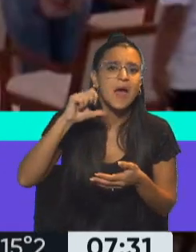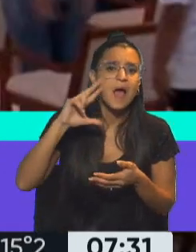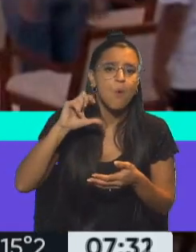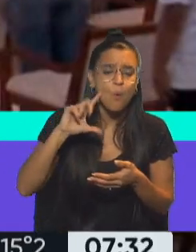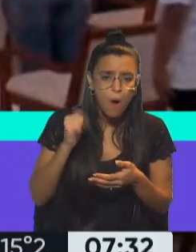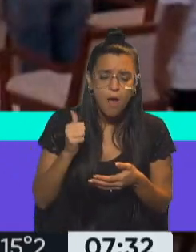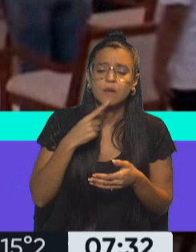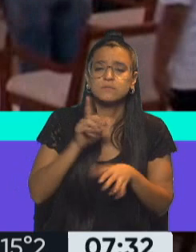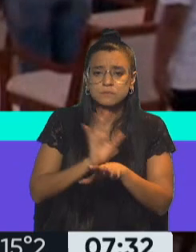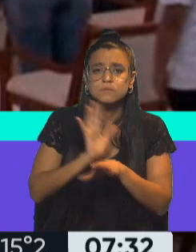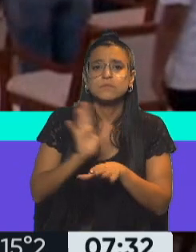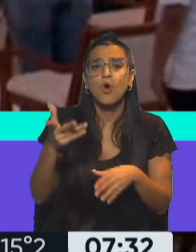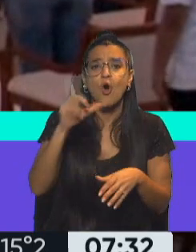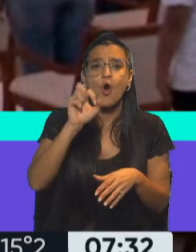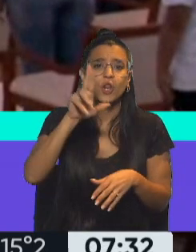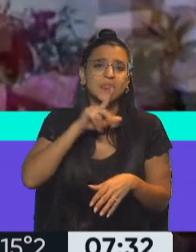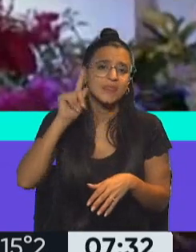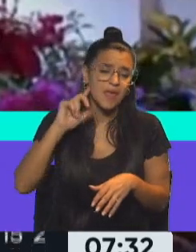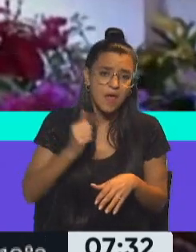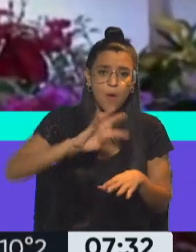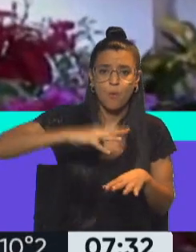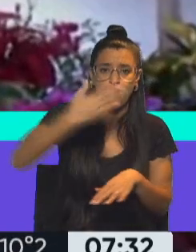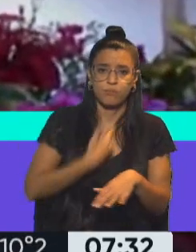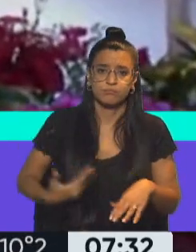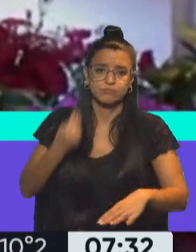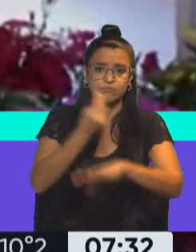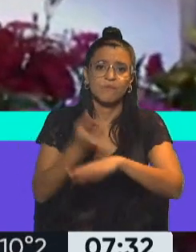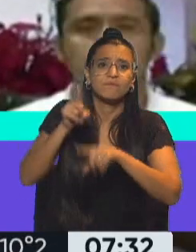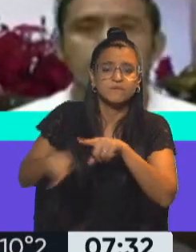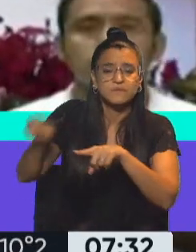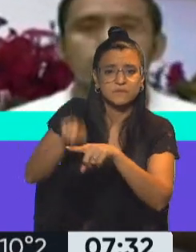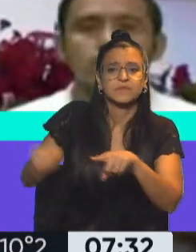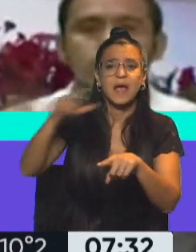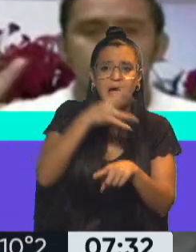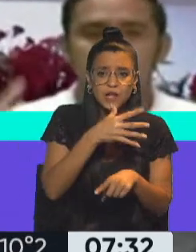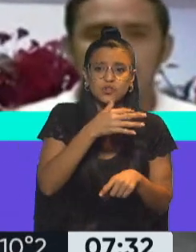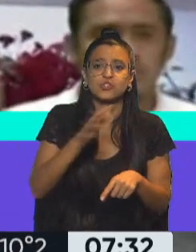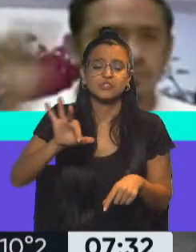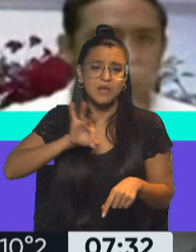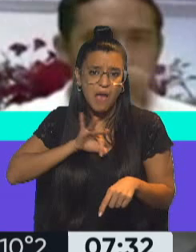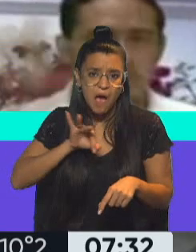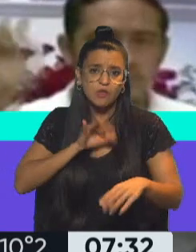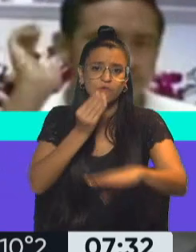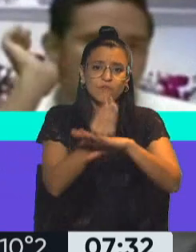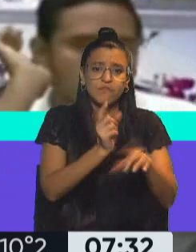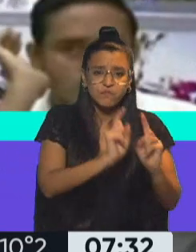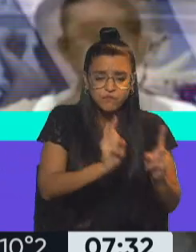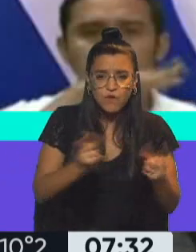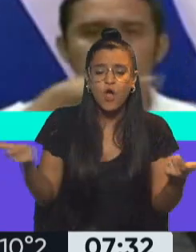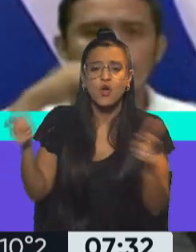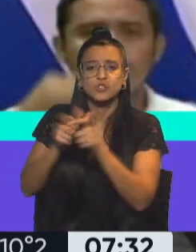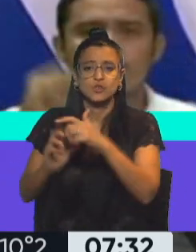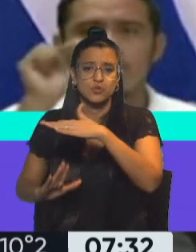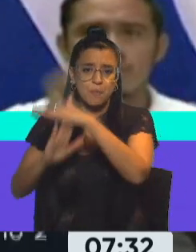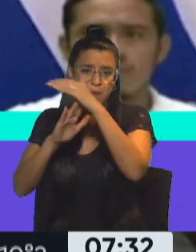Daniel Ortega se encamina a un cuarto mandato consecutivo tras 14 años en el poder luego de que el Consejo Supremo